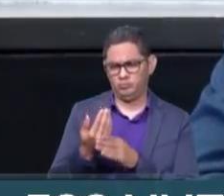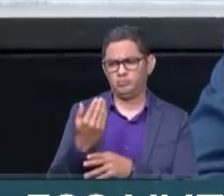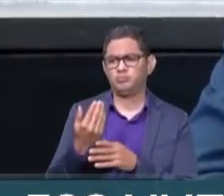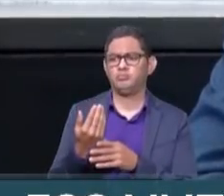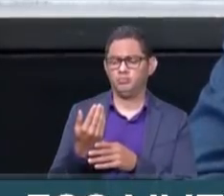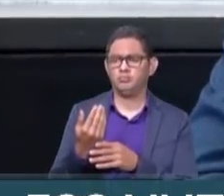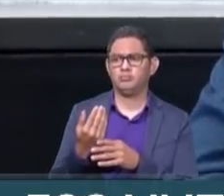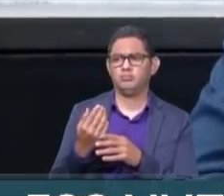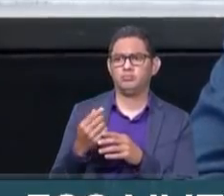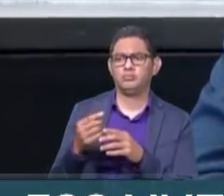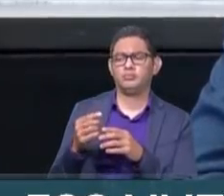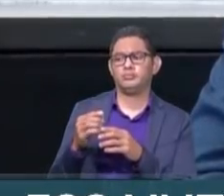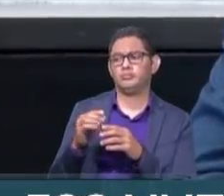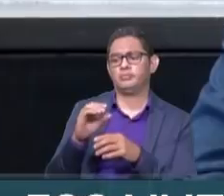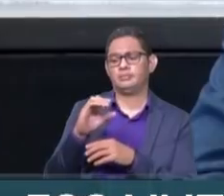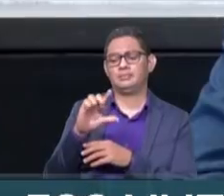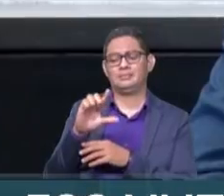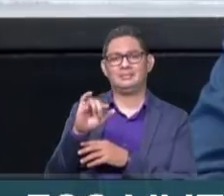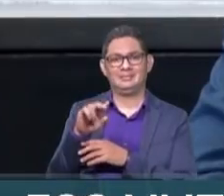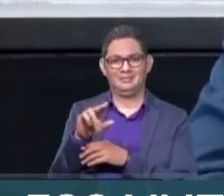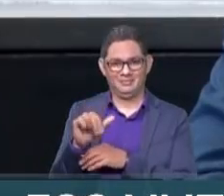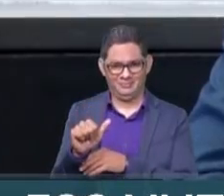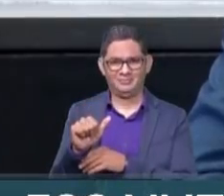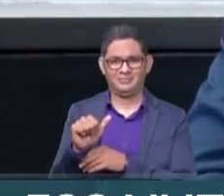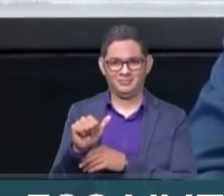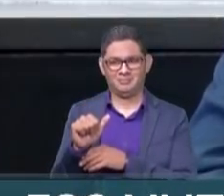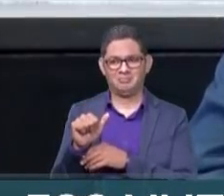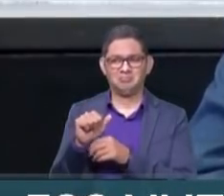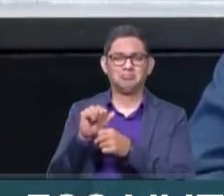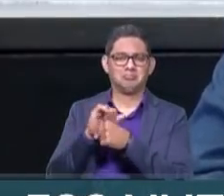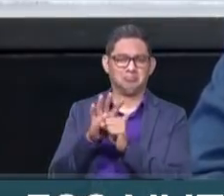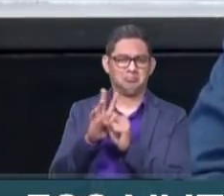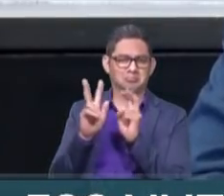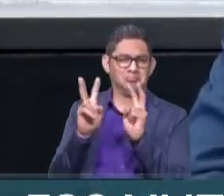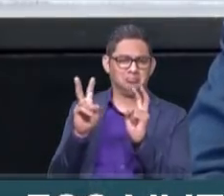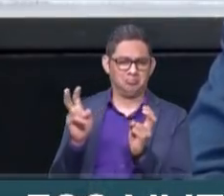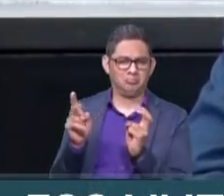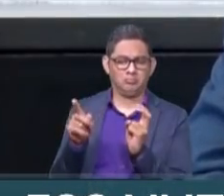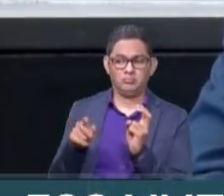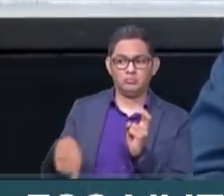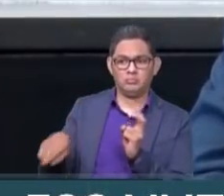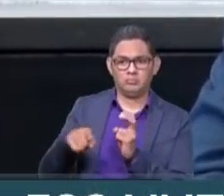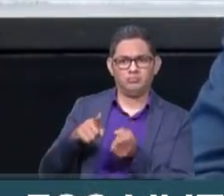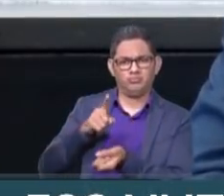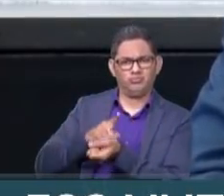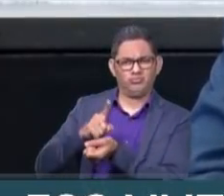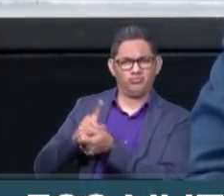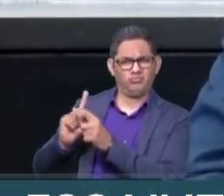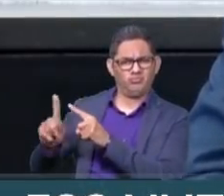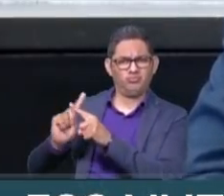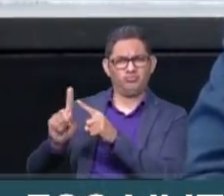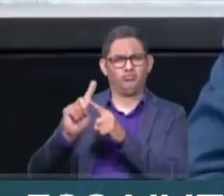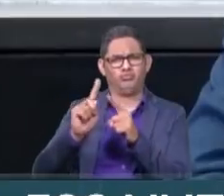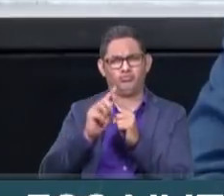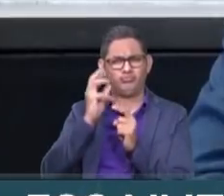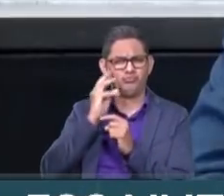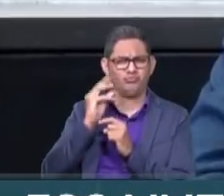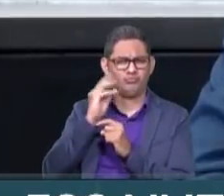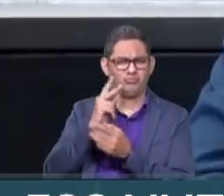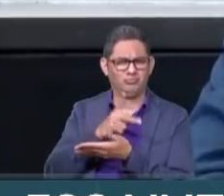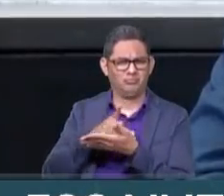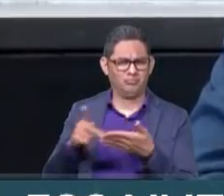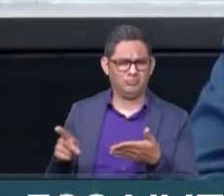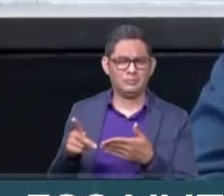pacientes post-COVID, las que están compuestas por un equipo multidisciplinario de médicos